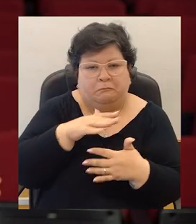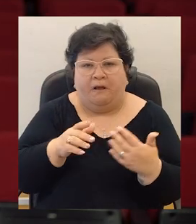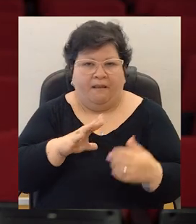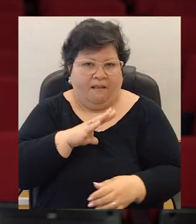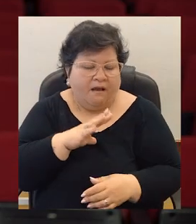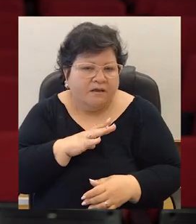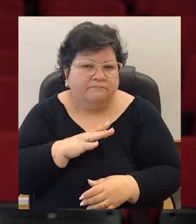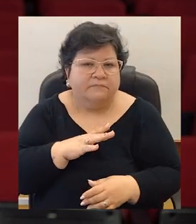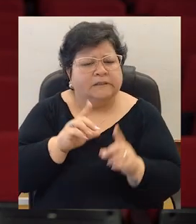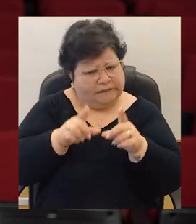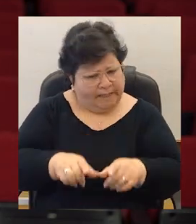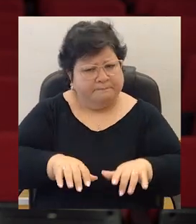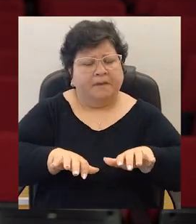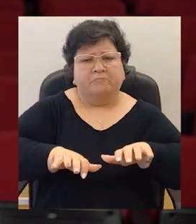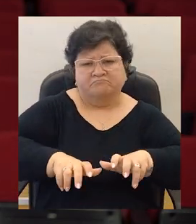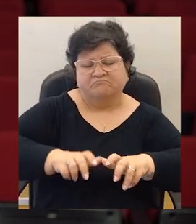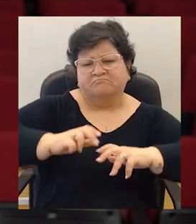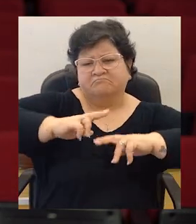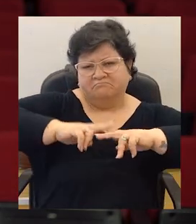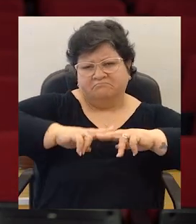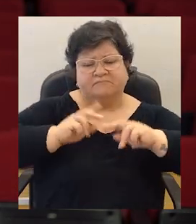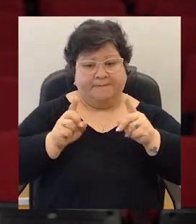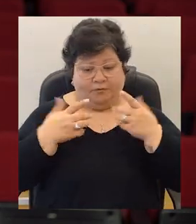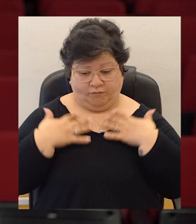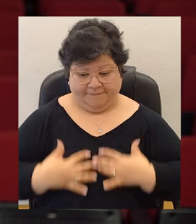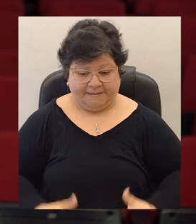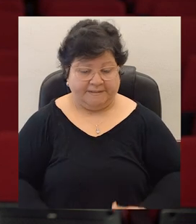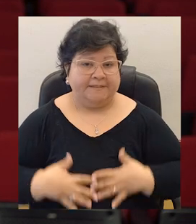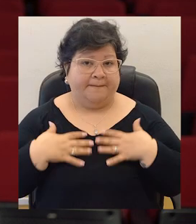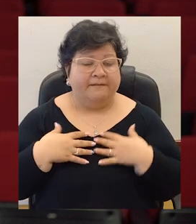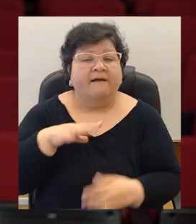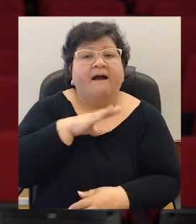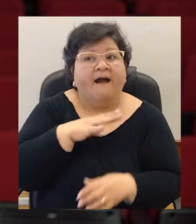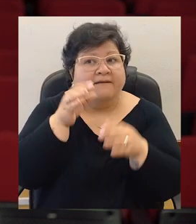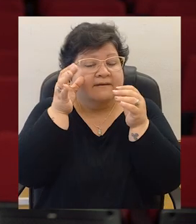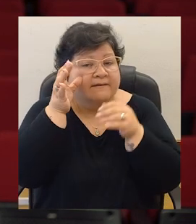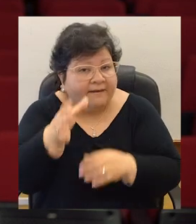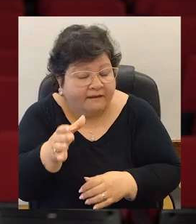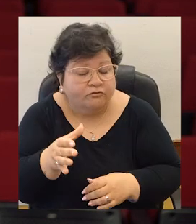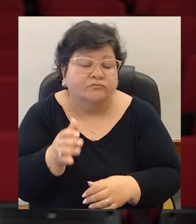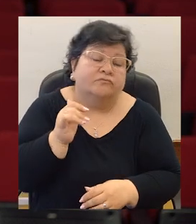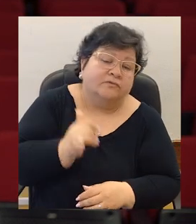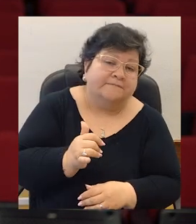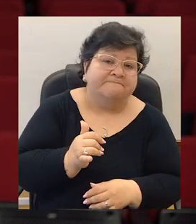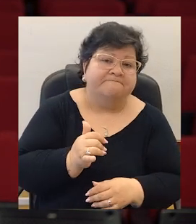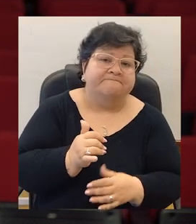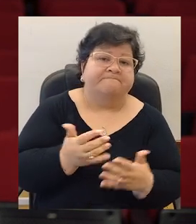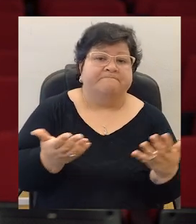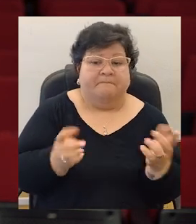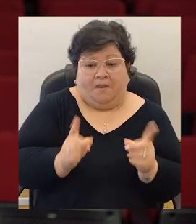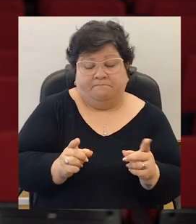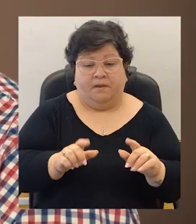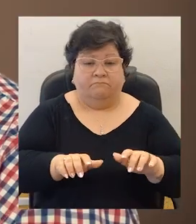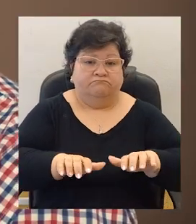a través de entornos digitales y así como físicamente hay determinados riesgos también hay algunos riesgos que están en los entornos